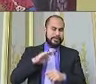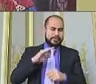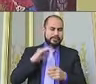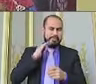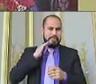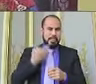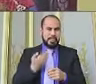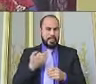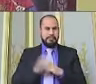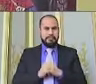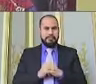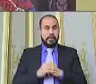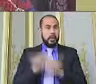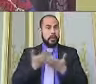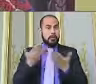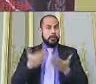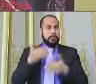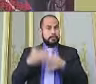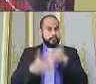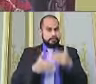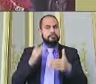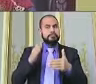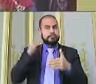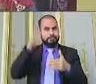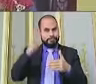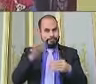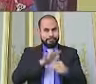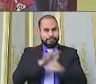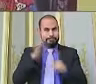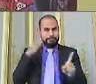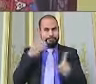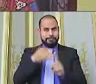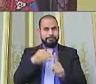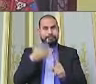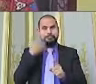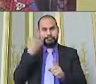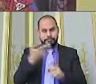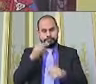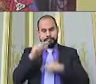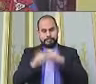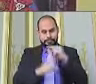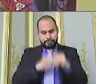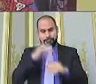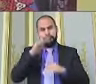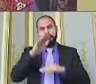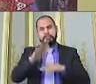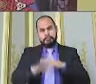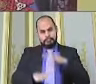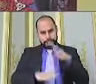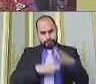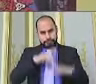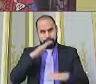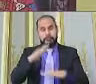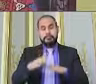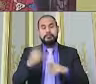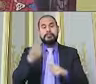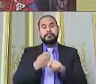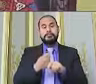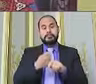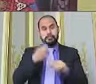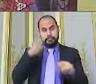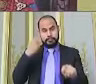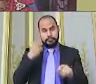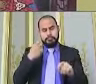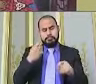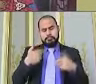¿Hacia dónde queremos caminar? Primero, queremos caminar hacia un transporte más